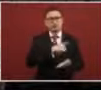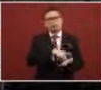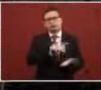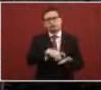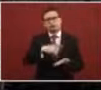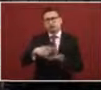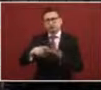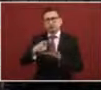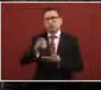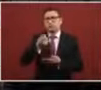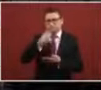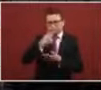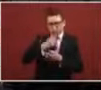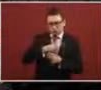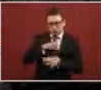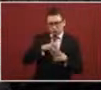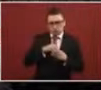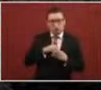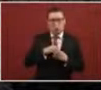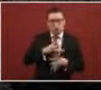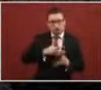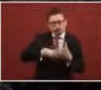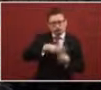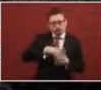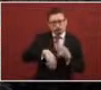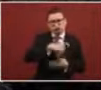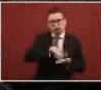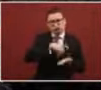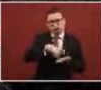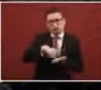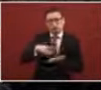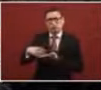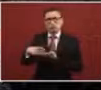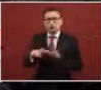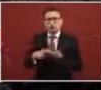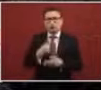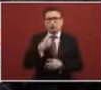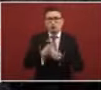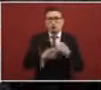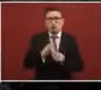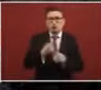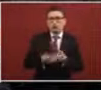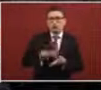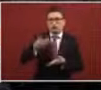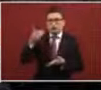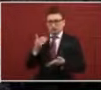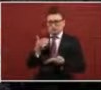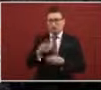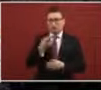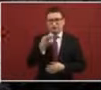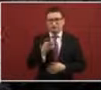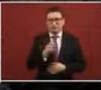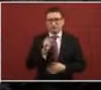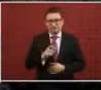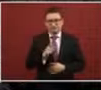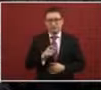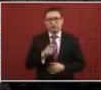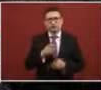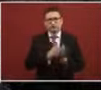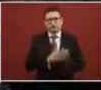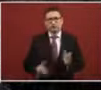medicamentos, debe planear las compras de ellos desde un año previo, y así fue. Es decir, para todo el